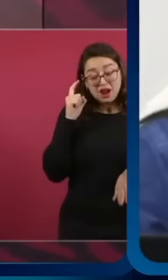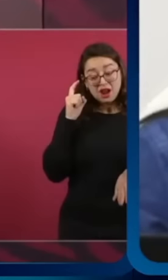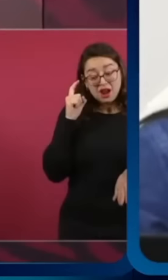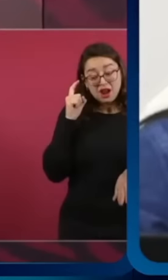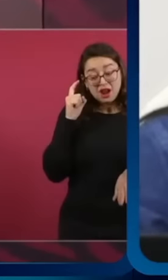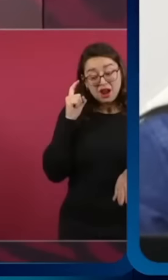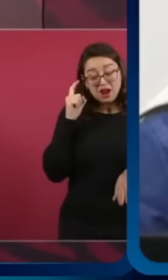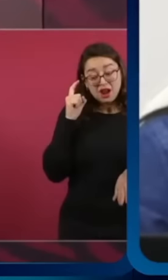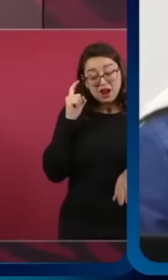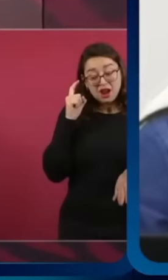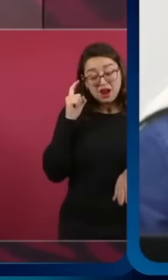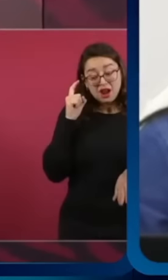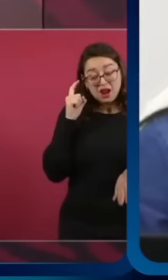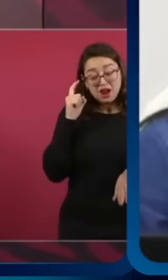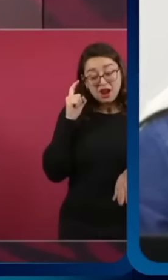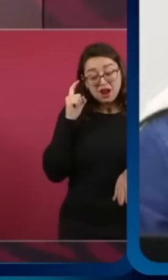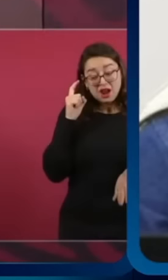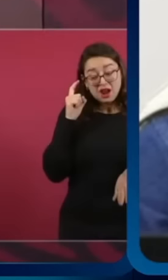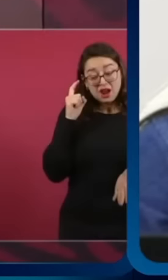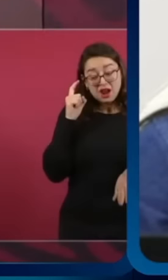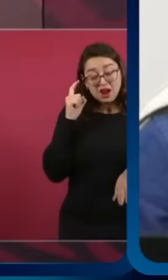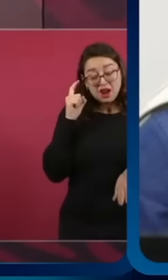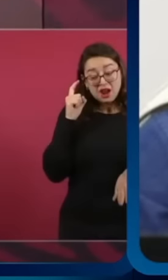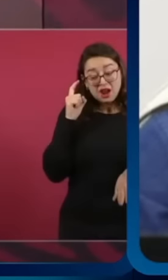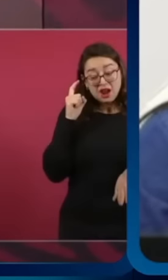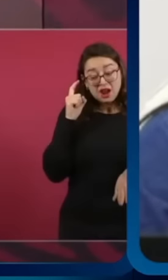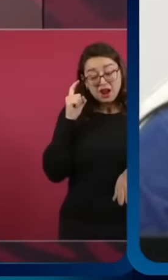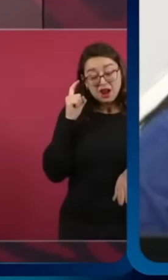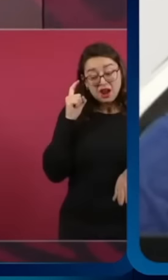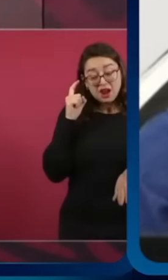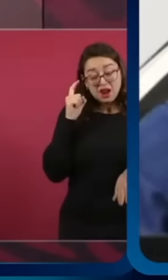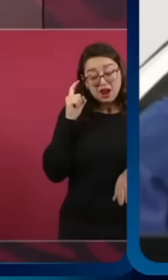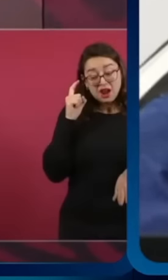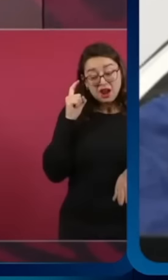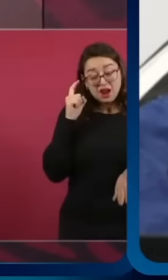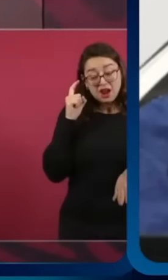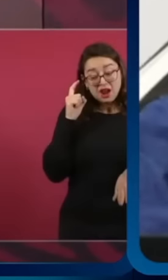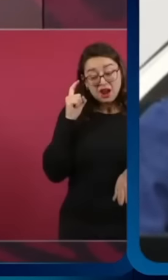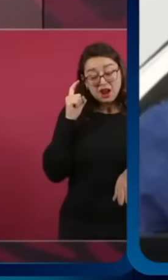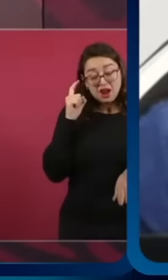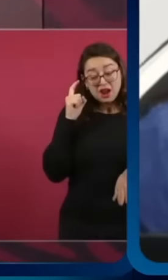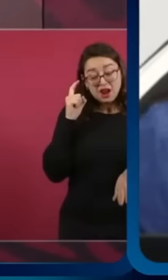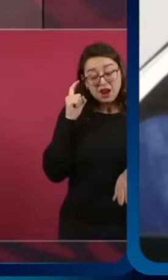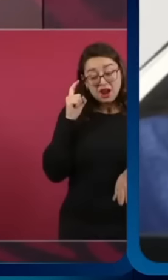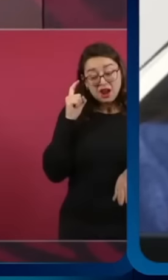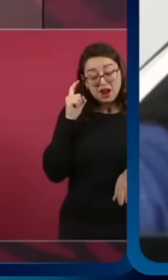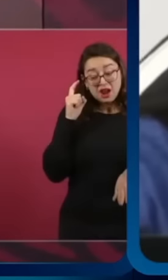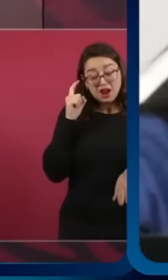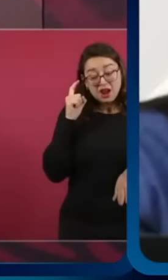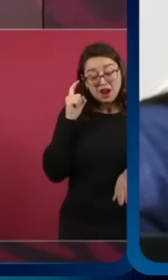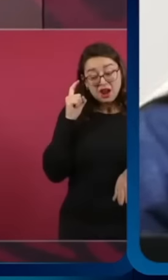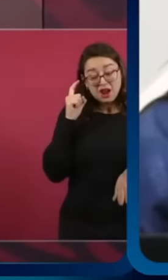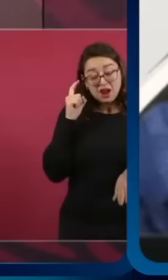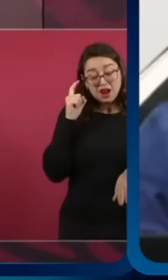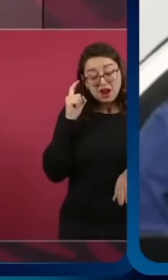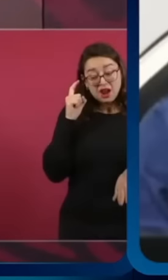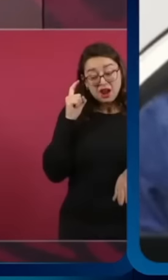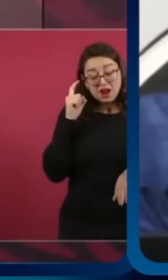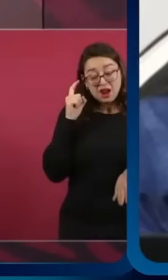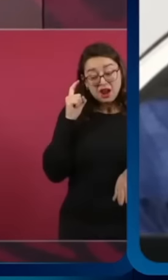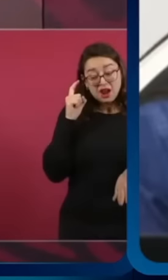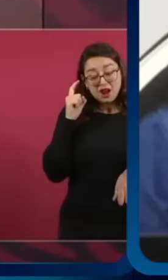bajo presión. Sabemos que el presidente, bueno, a lo largo de la administración presentó ciertas circunstancias en su